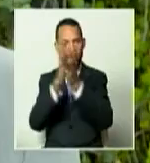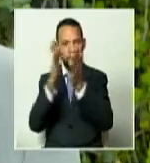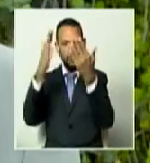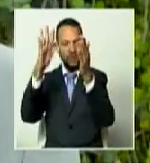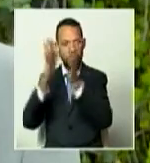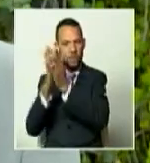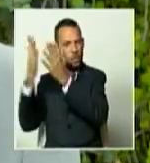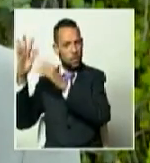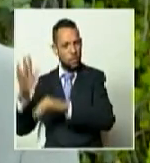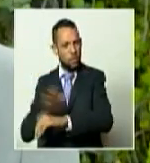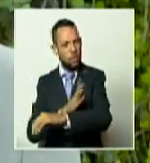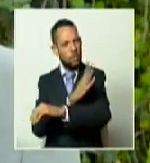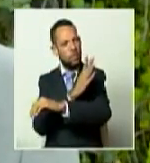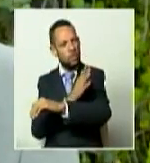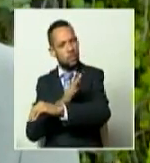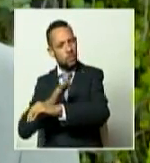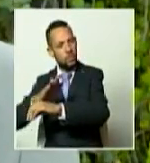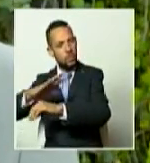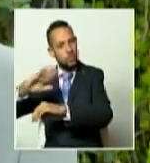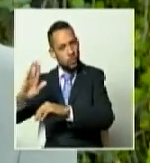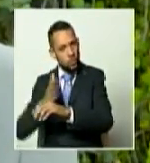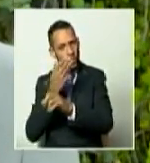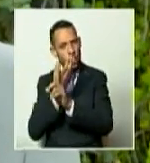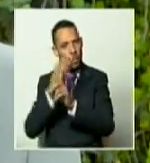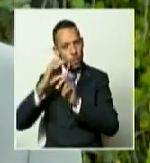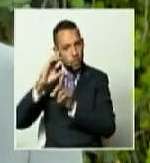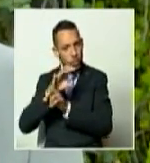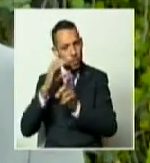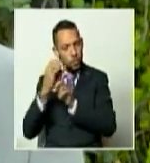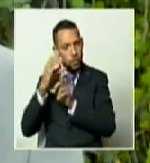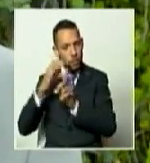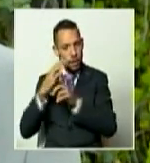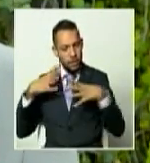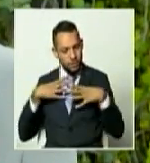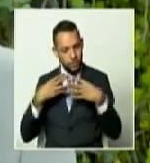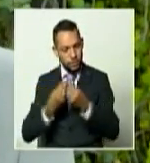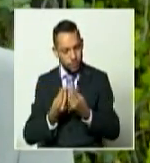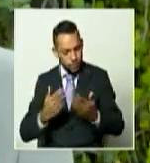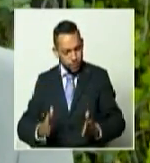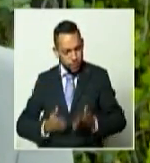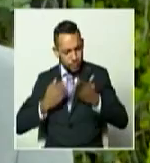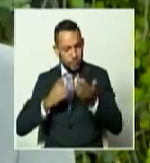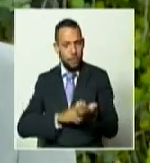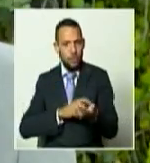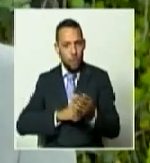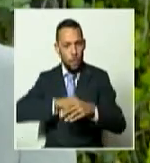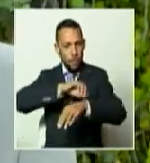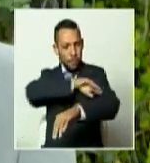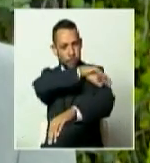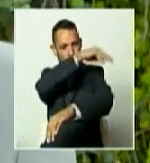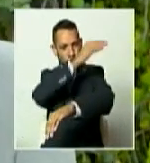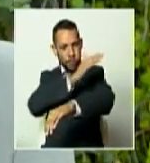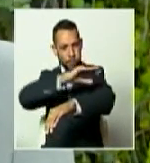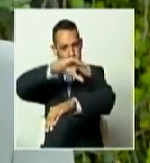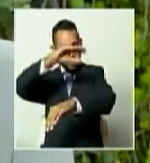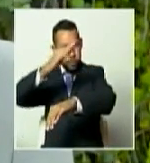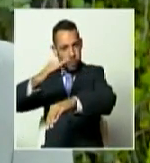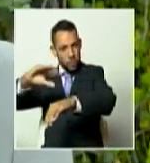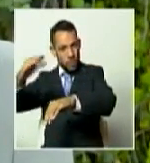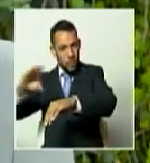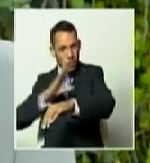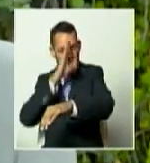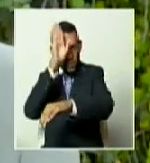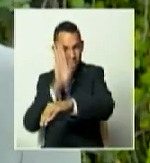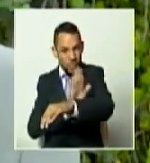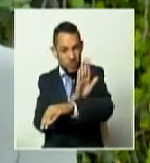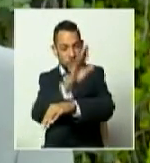fomentar nuestra música, lo que consideramos propio, la música andina colombiana, los pasillos, los valses,